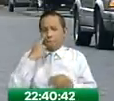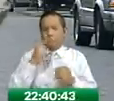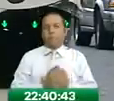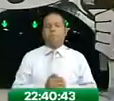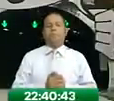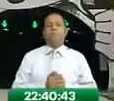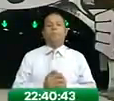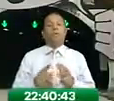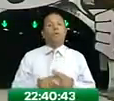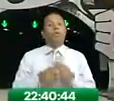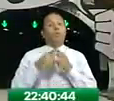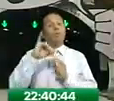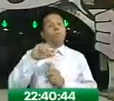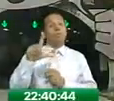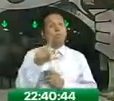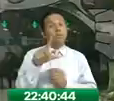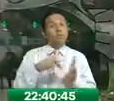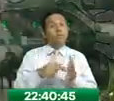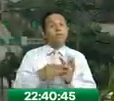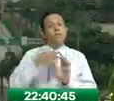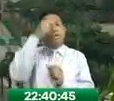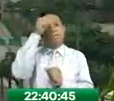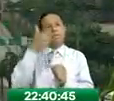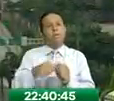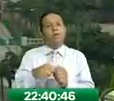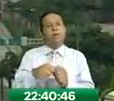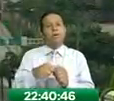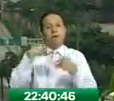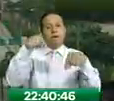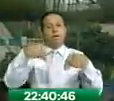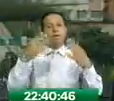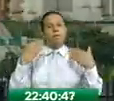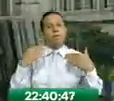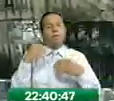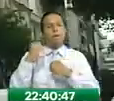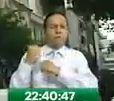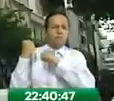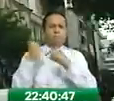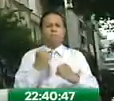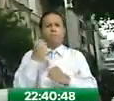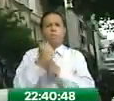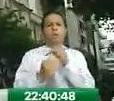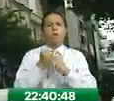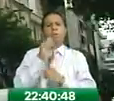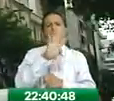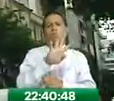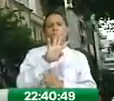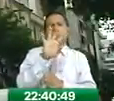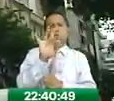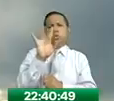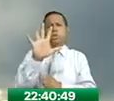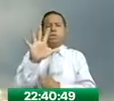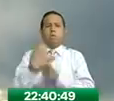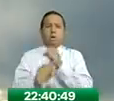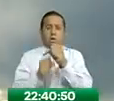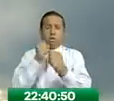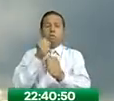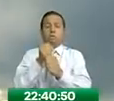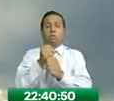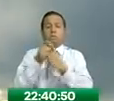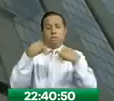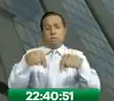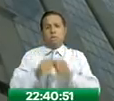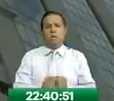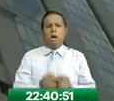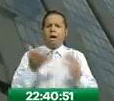Inició el mes de julio y con ello se conmemoran los 485 años de fundación de Guayaquil. Una celebración